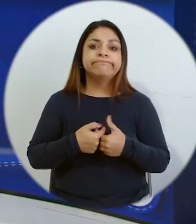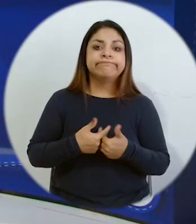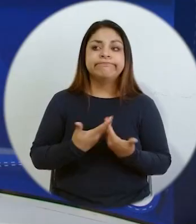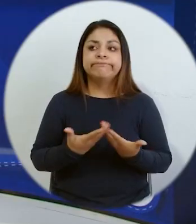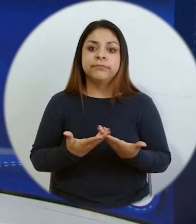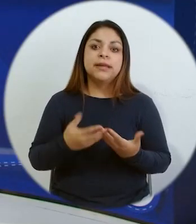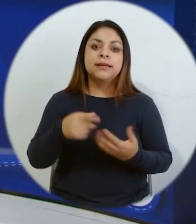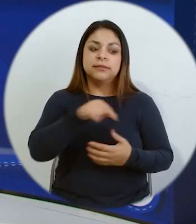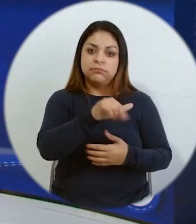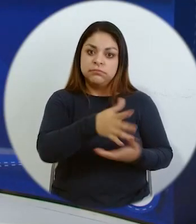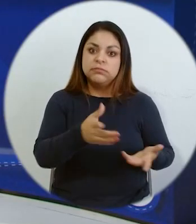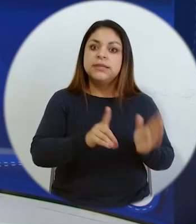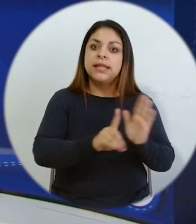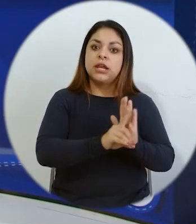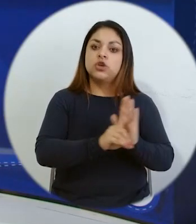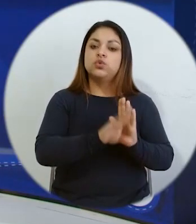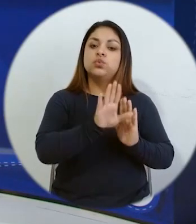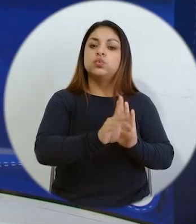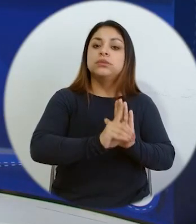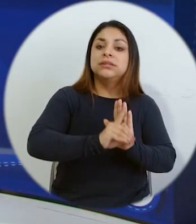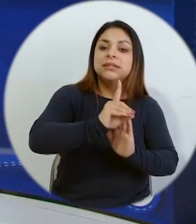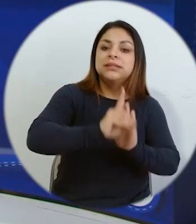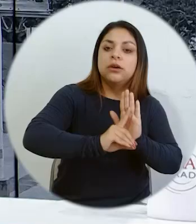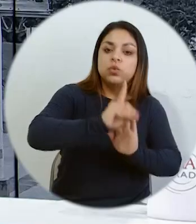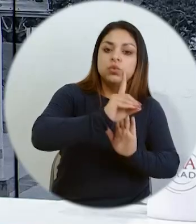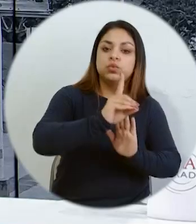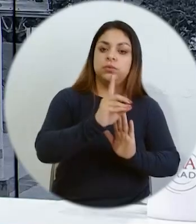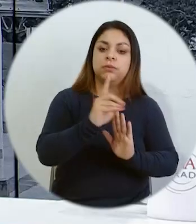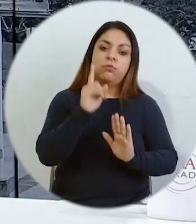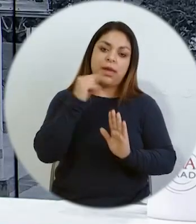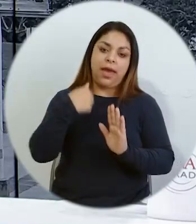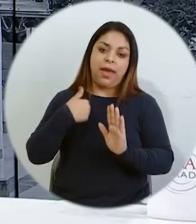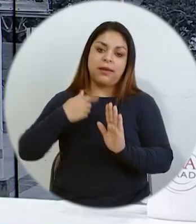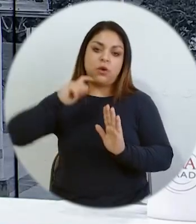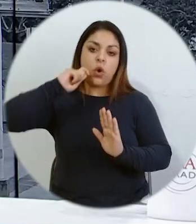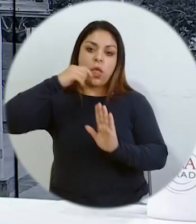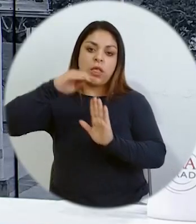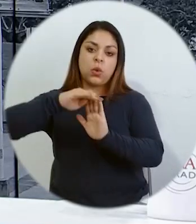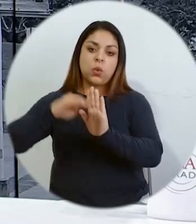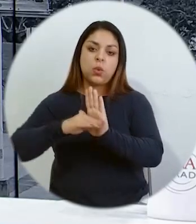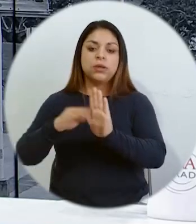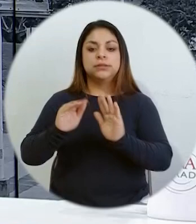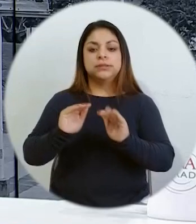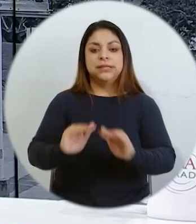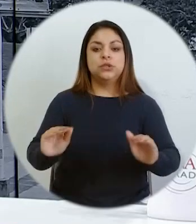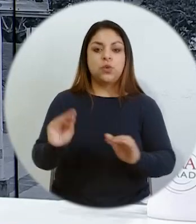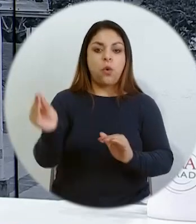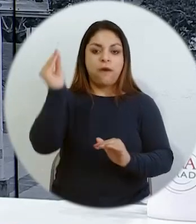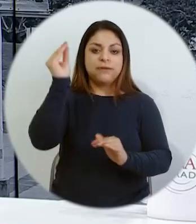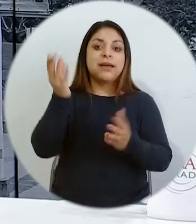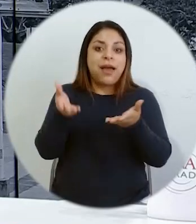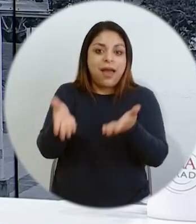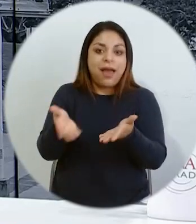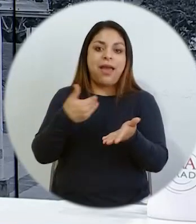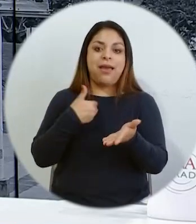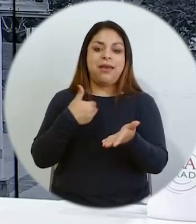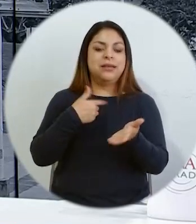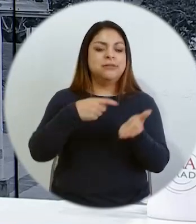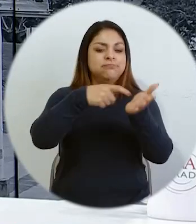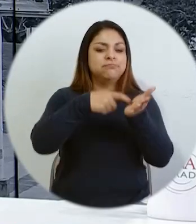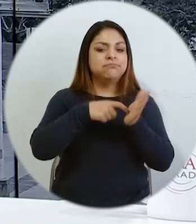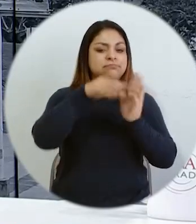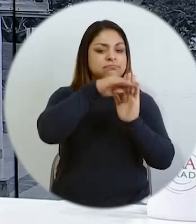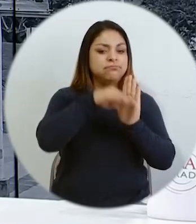sobrevivir, tienen derecho al desarrollo de sus potencialidades, como lo establece el Código de Niñez y Adolescencia en Costa Rica, y eso requiere de un conjunto